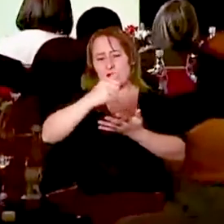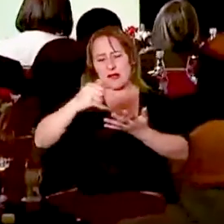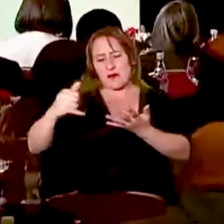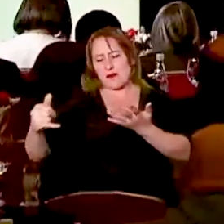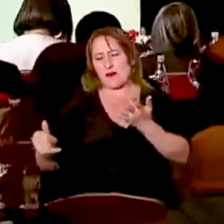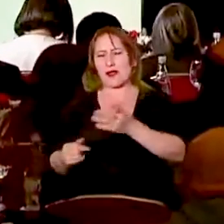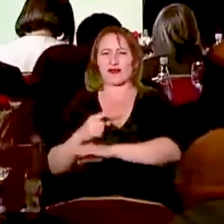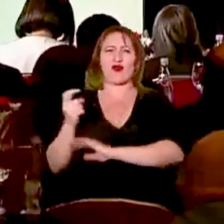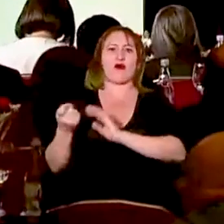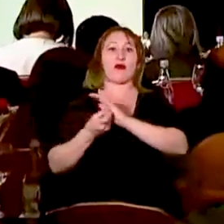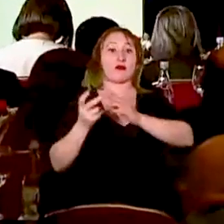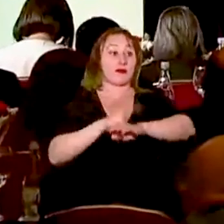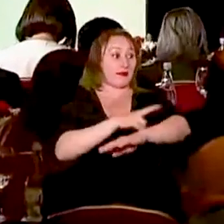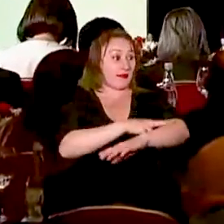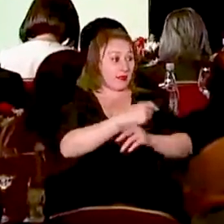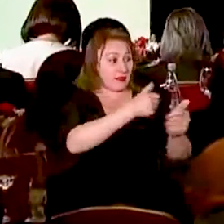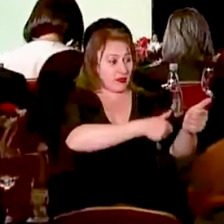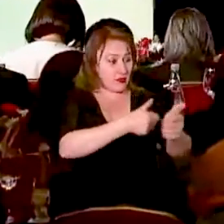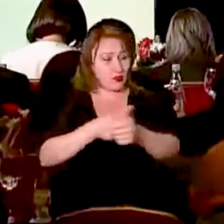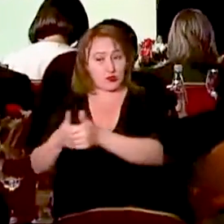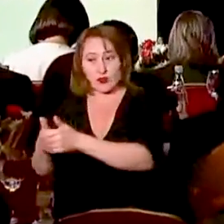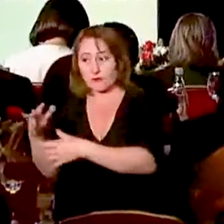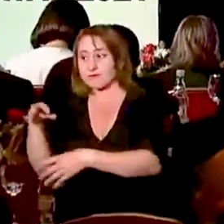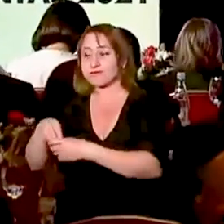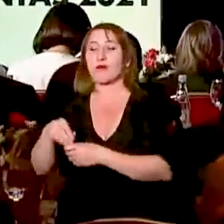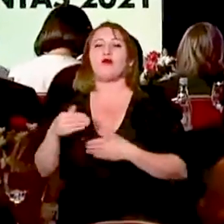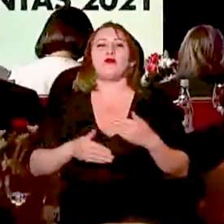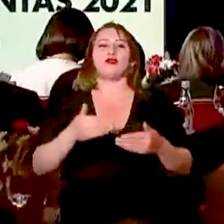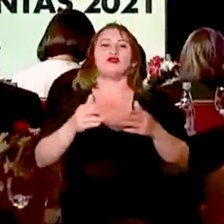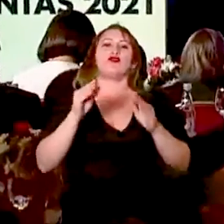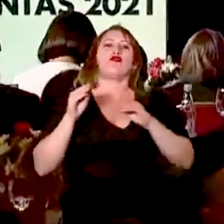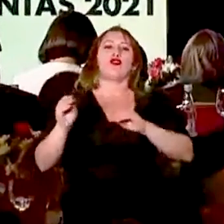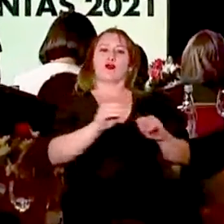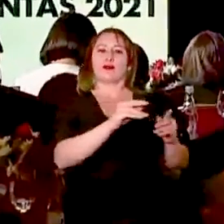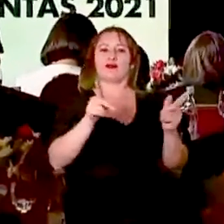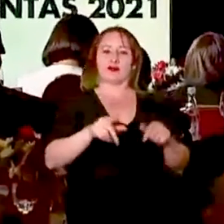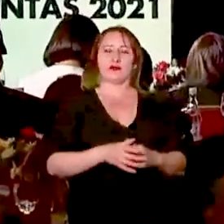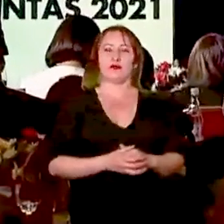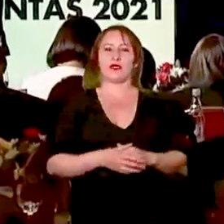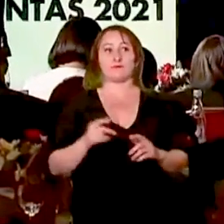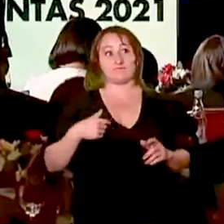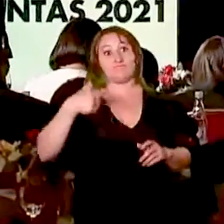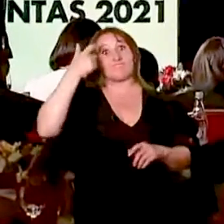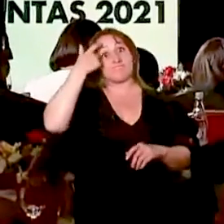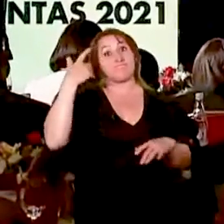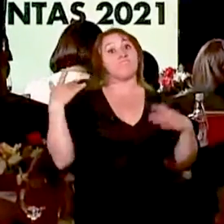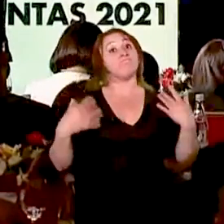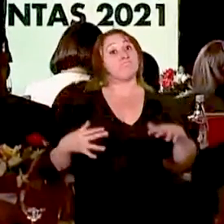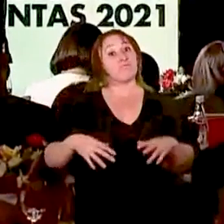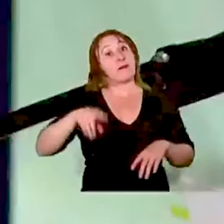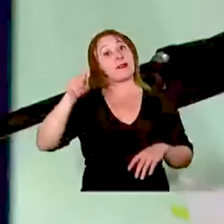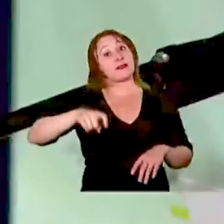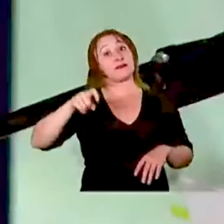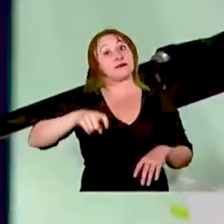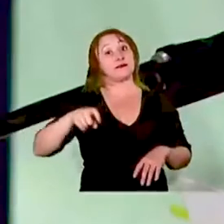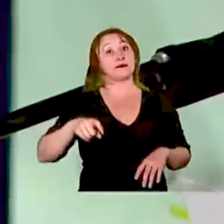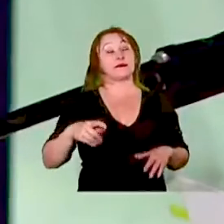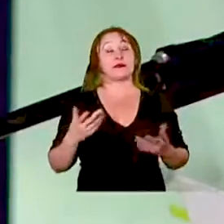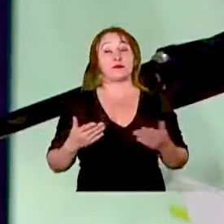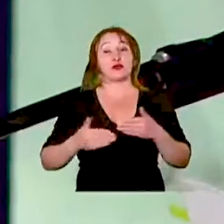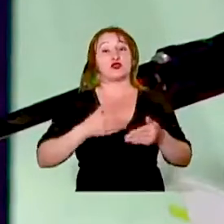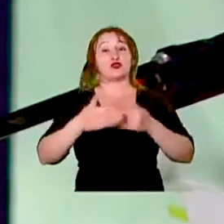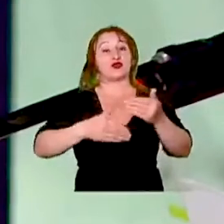y cada delegada hace a su interior también procesos de formación porque consideramos que es necesario